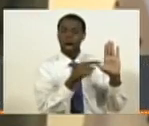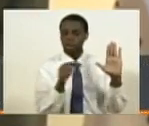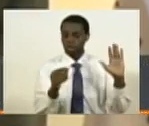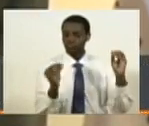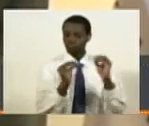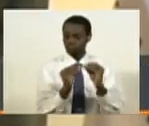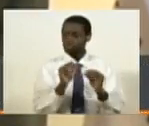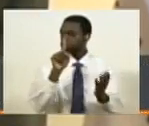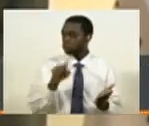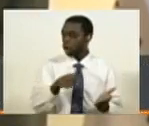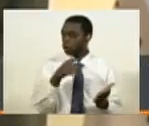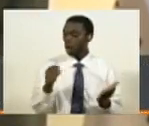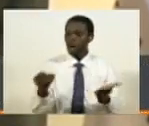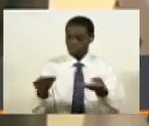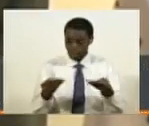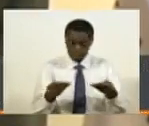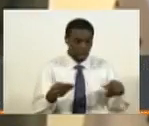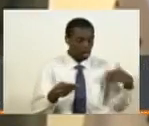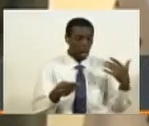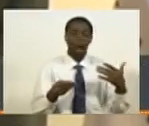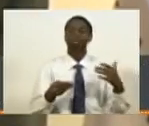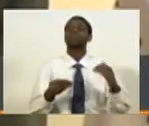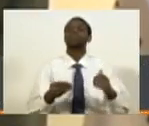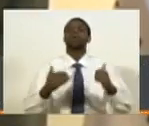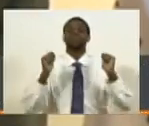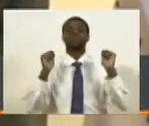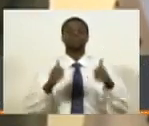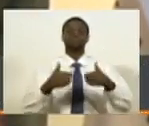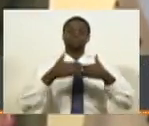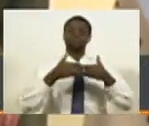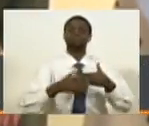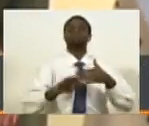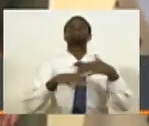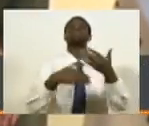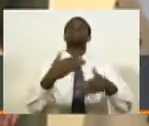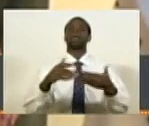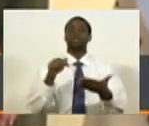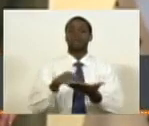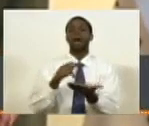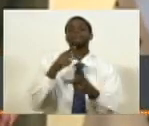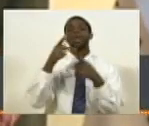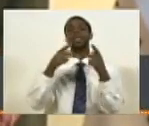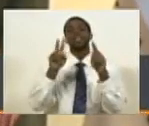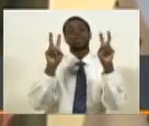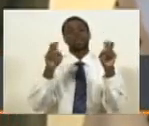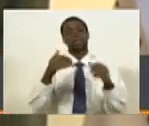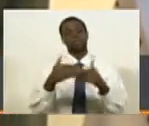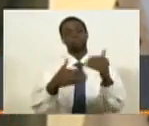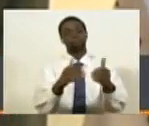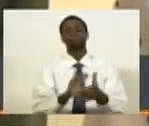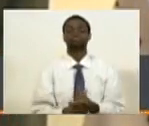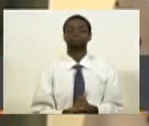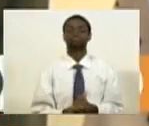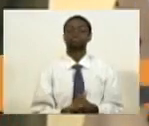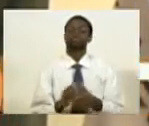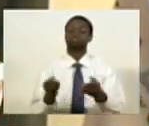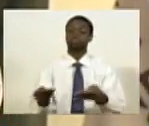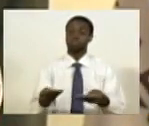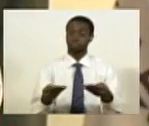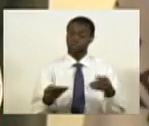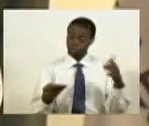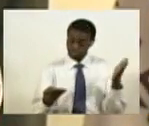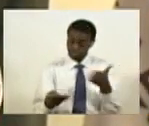inicio a dicho mecanismo político. Visto el documento, el Consejo